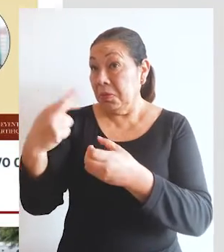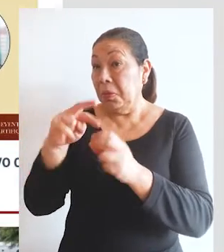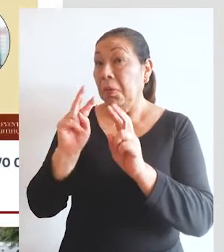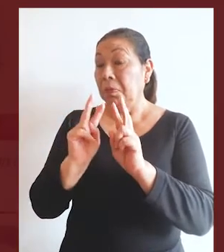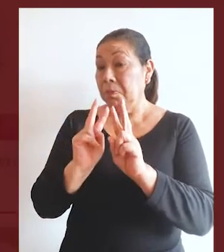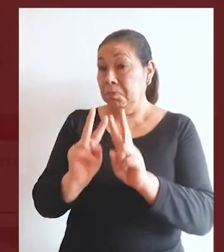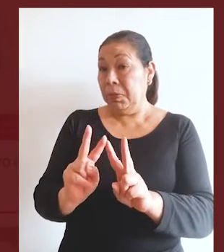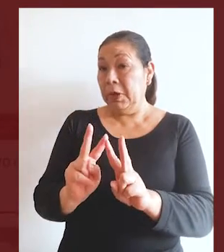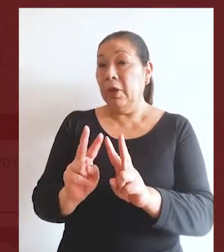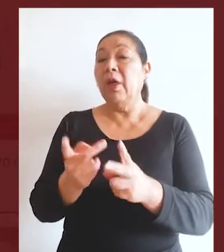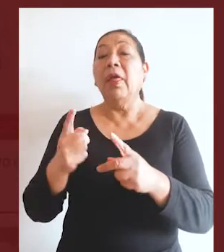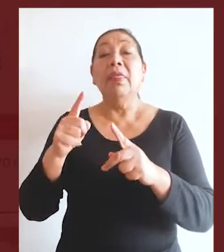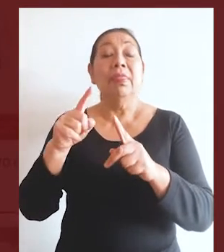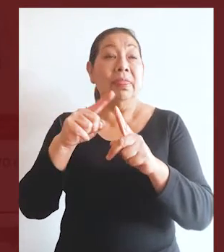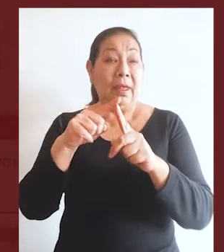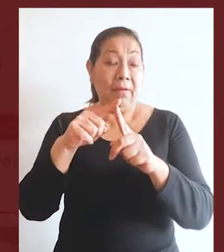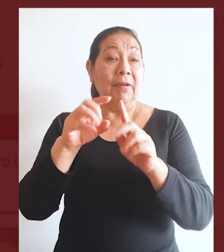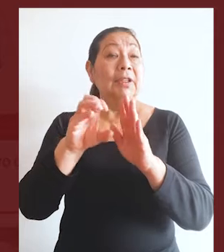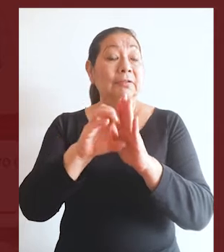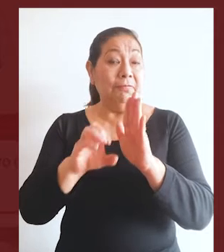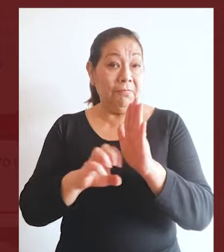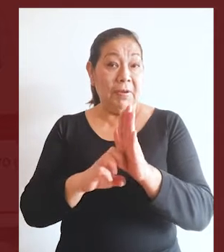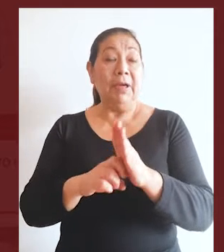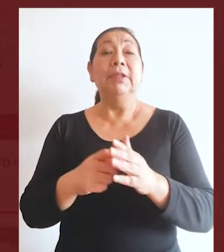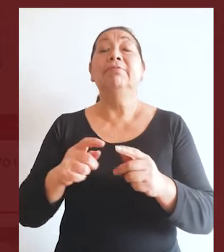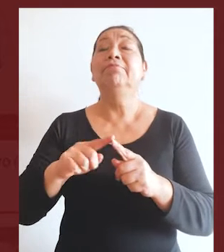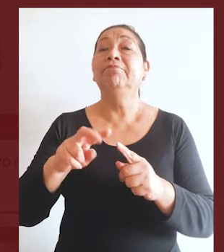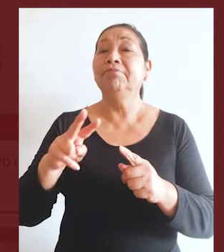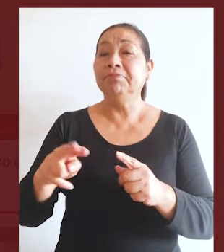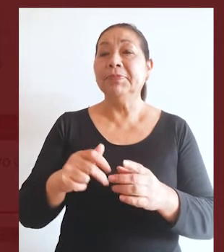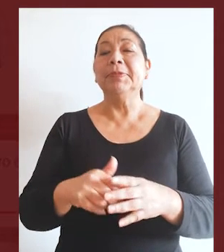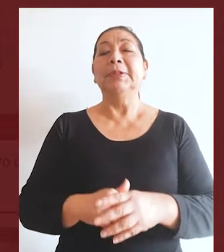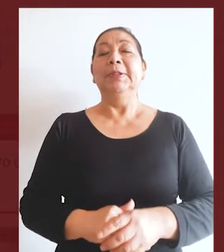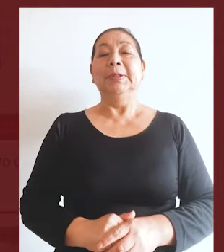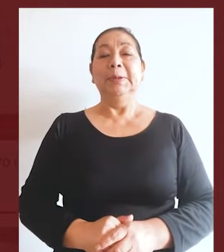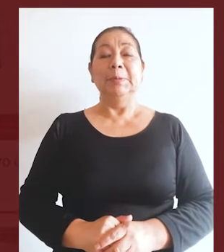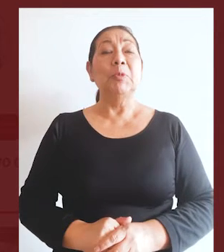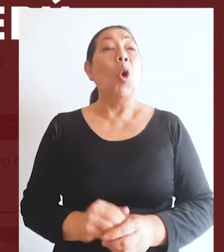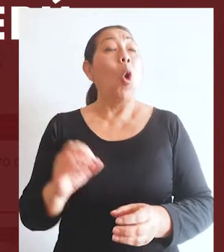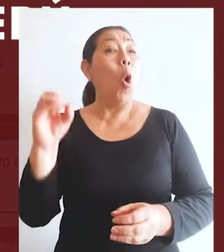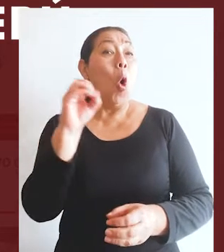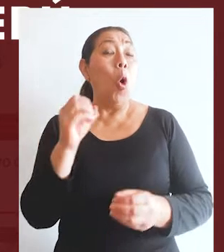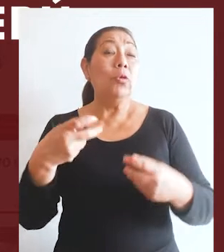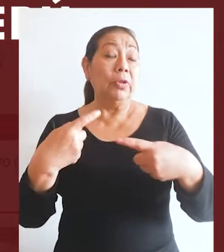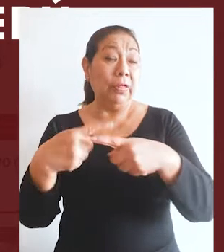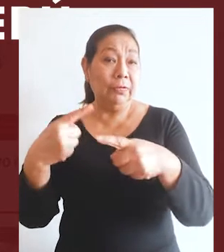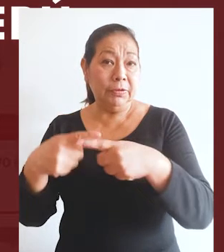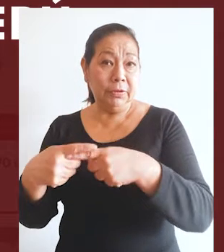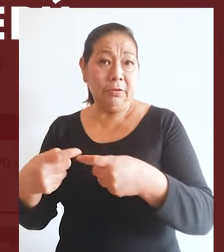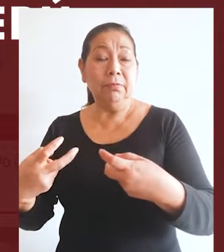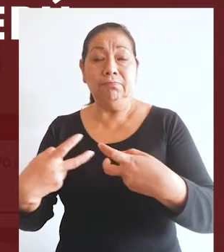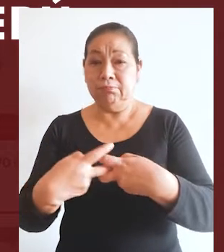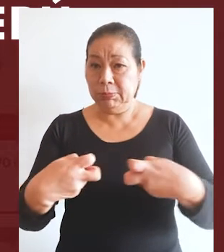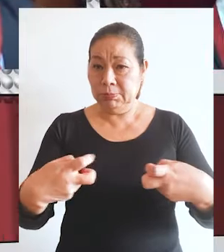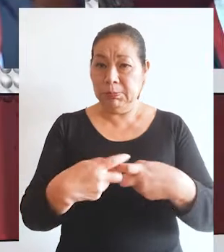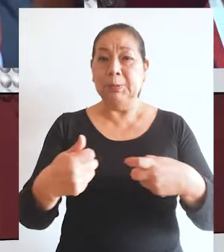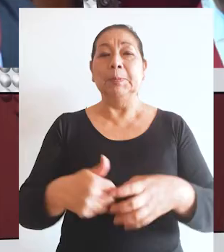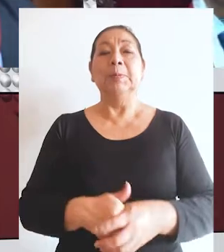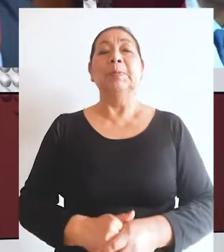podrán ver la audiencia por nuestro canal digital Tribunal Constitucional TV y redes